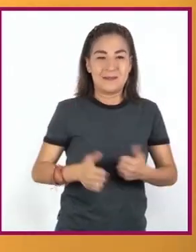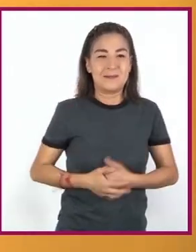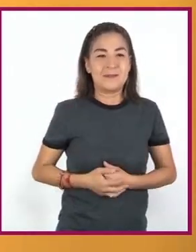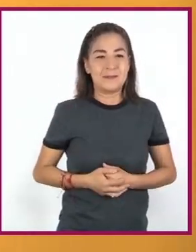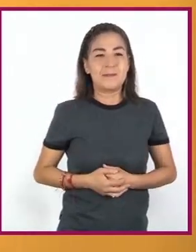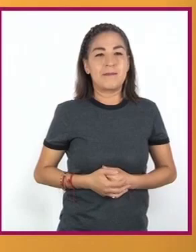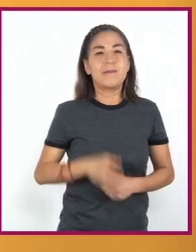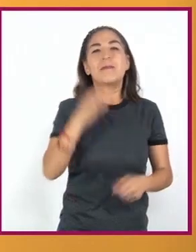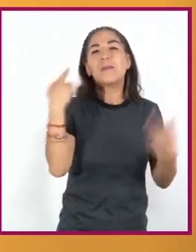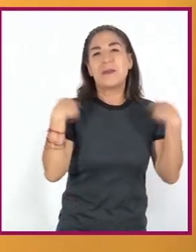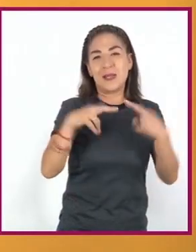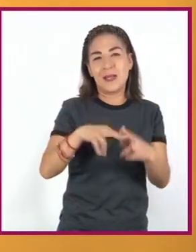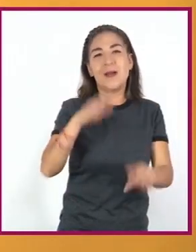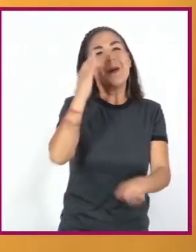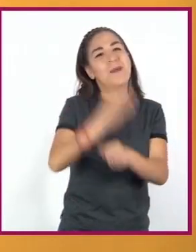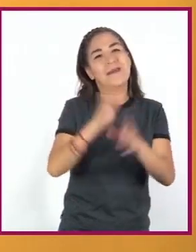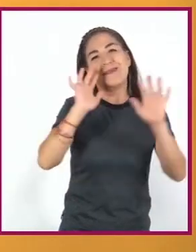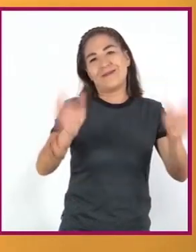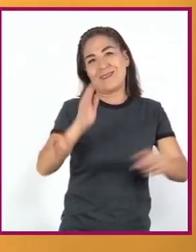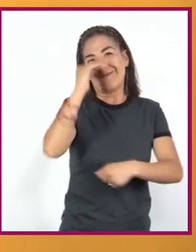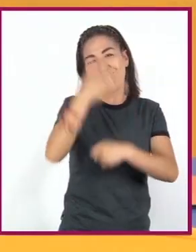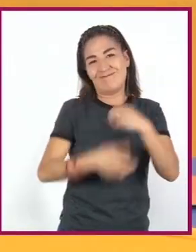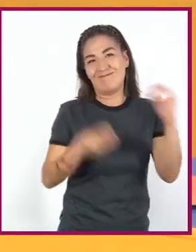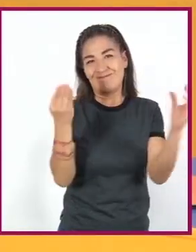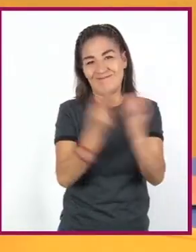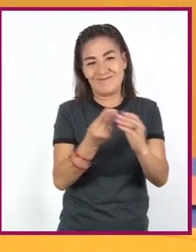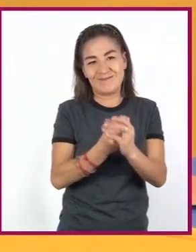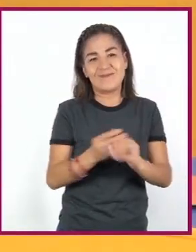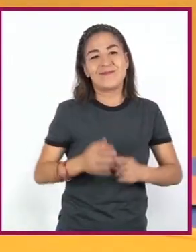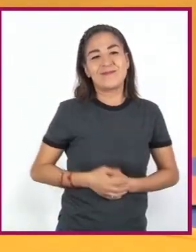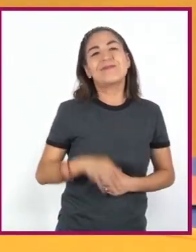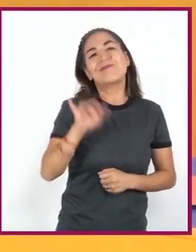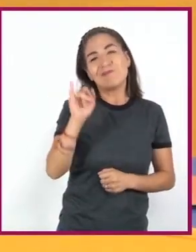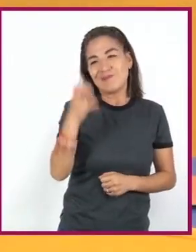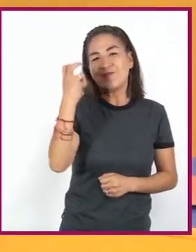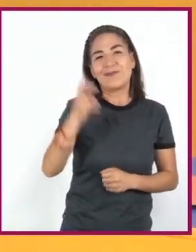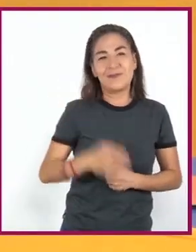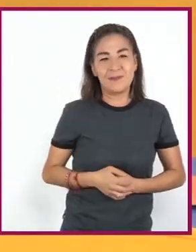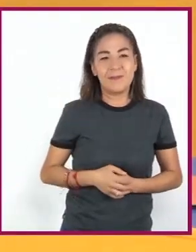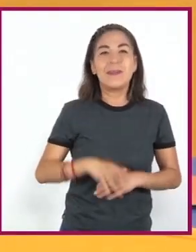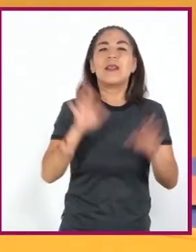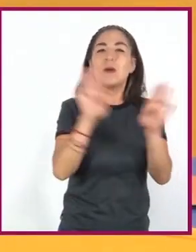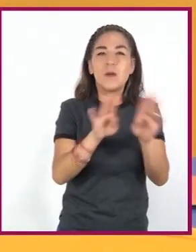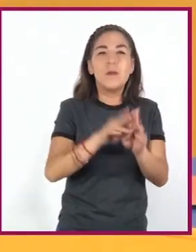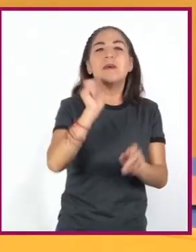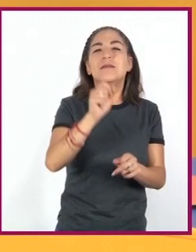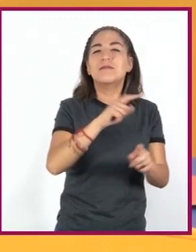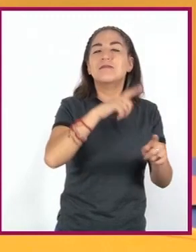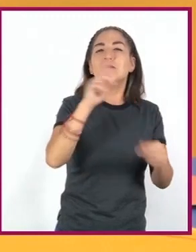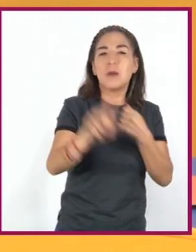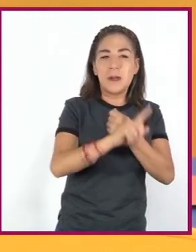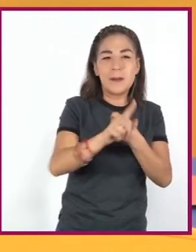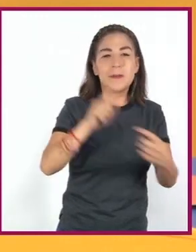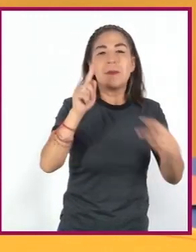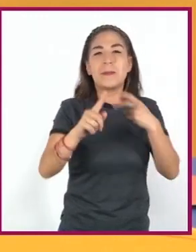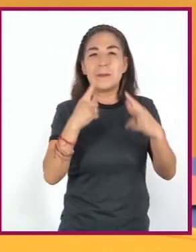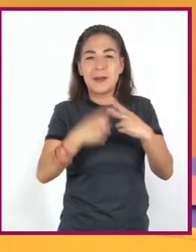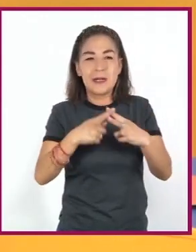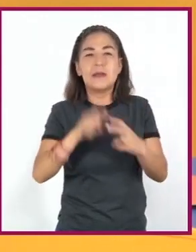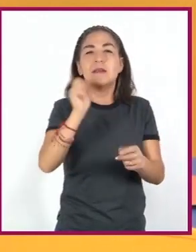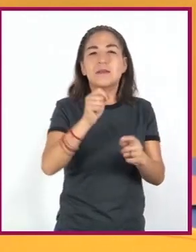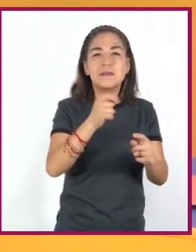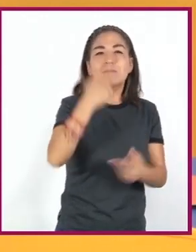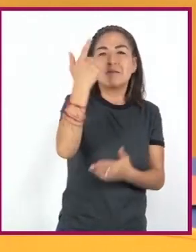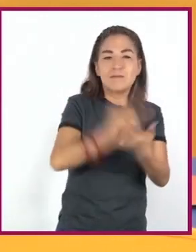Maestra, hemos llegado al final de la sesión. Así es, Enrique. Resolvimos algunas situaciones en las que se calculó